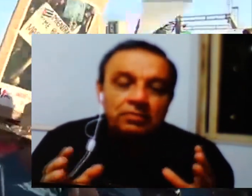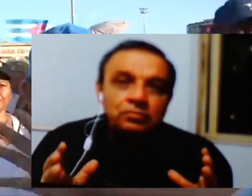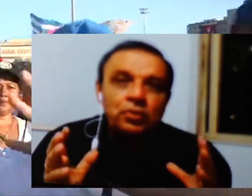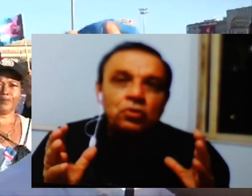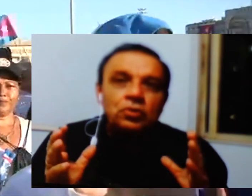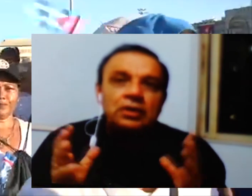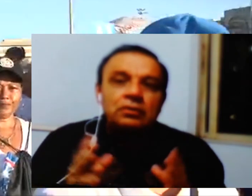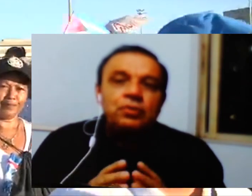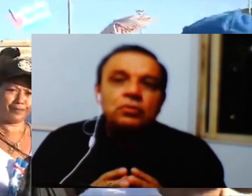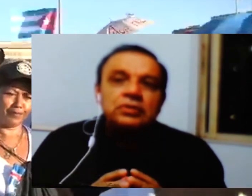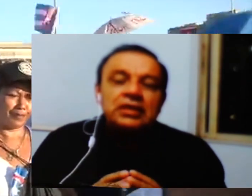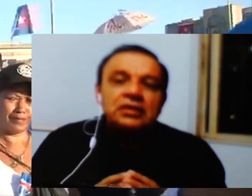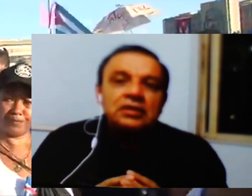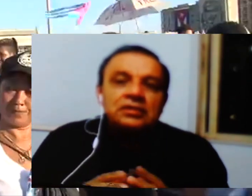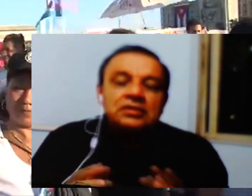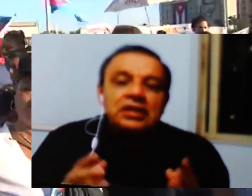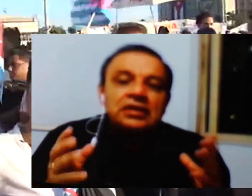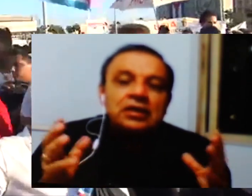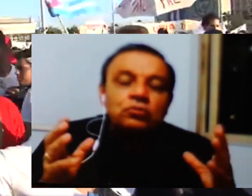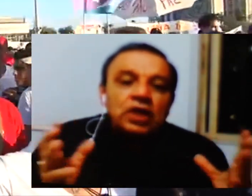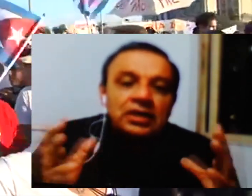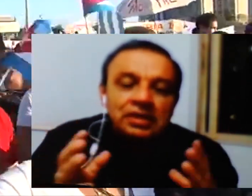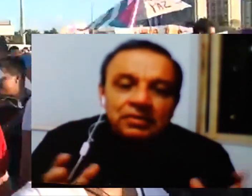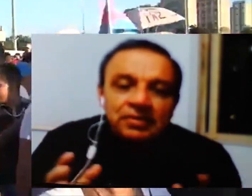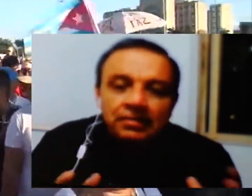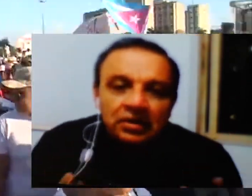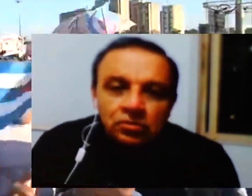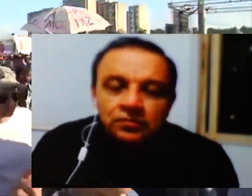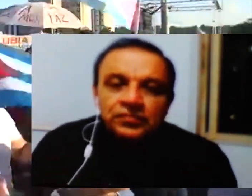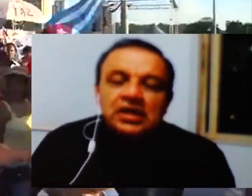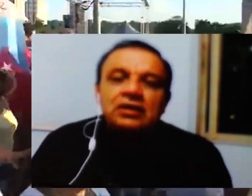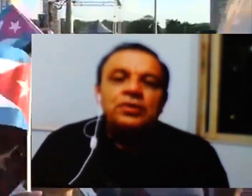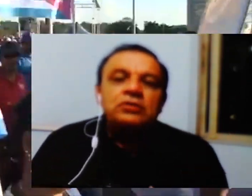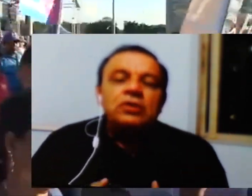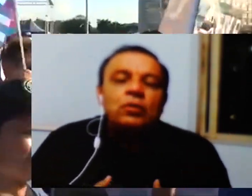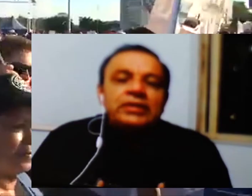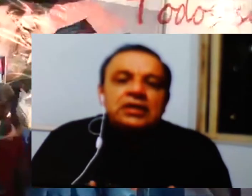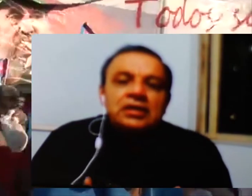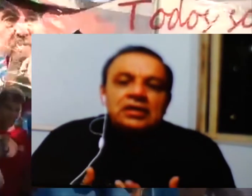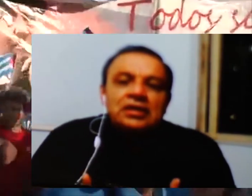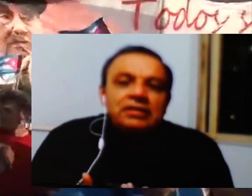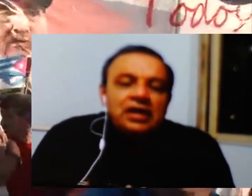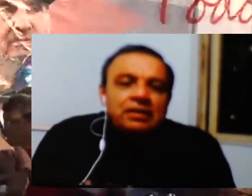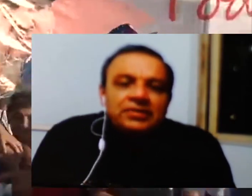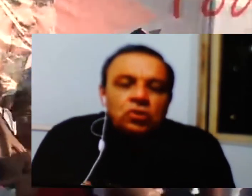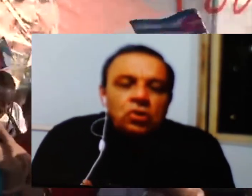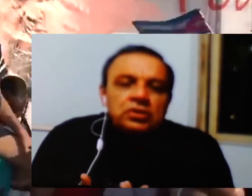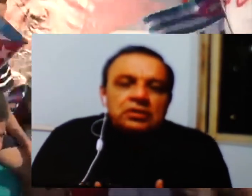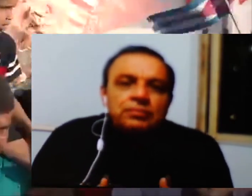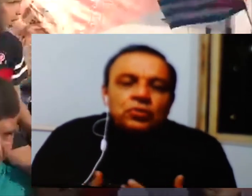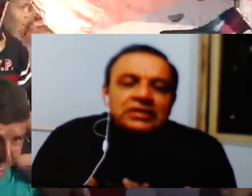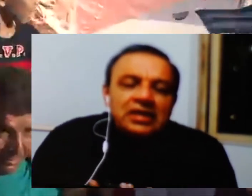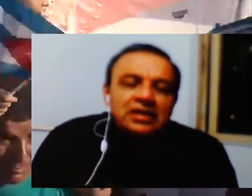es el culpable. Un poco quieren escuchar de primera mano que el gobierno les cuente y les diga qué